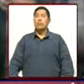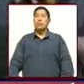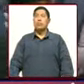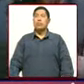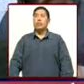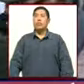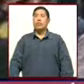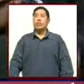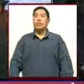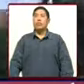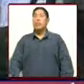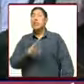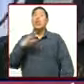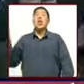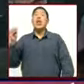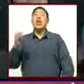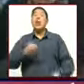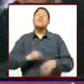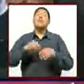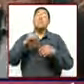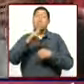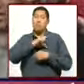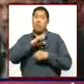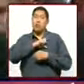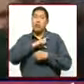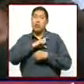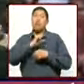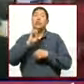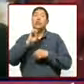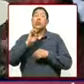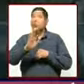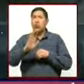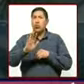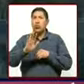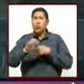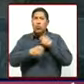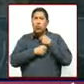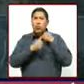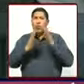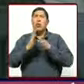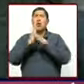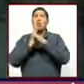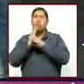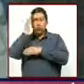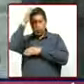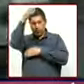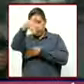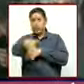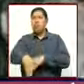Los efectivos del orden empiezan a gasificar a la población.